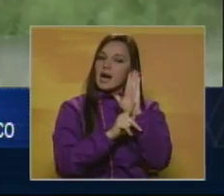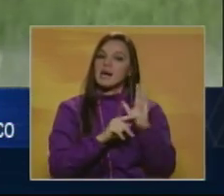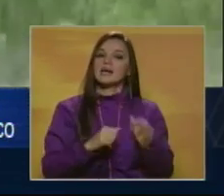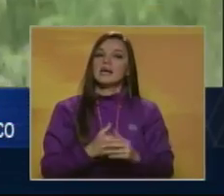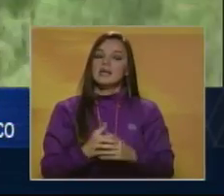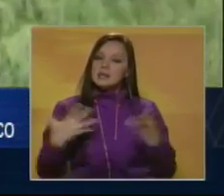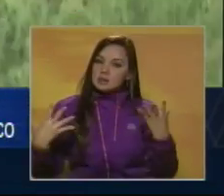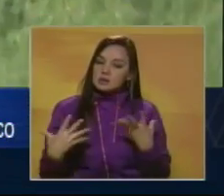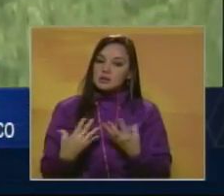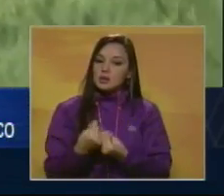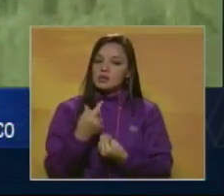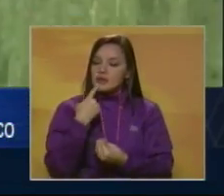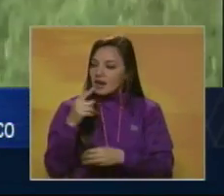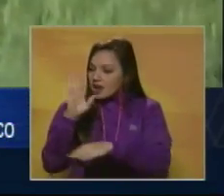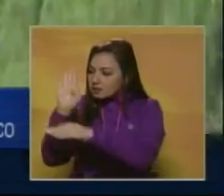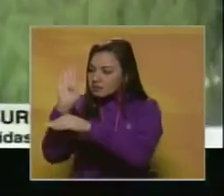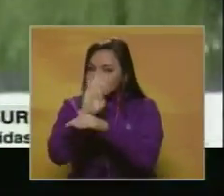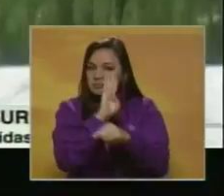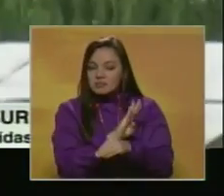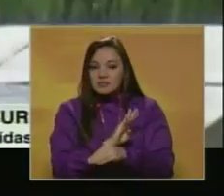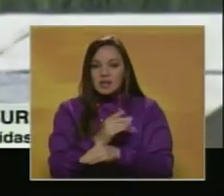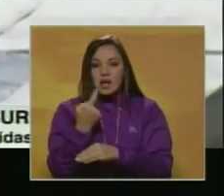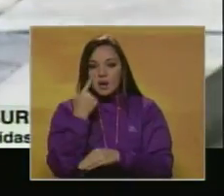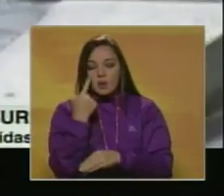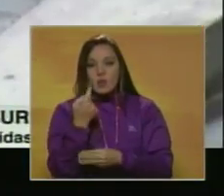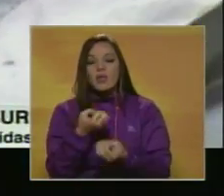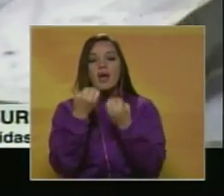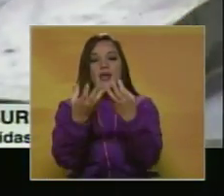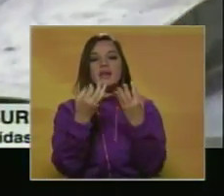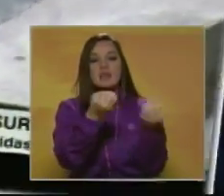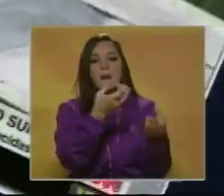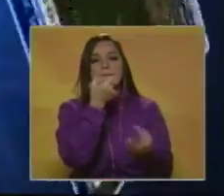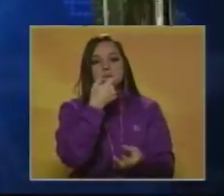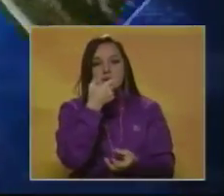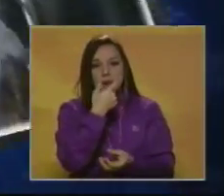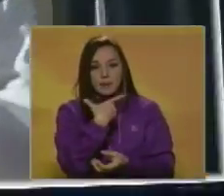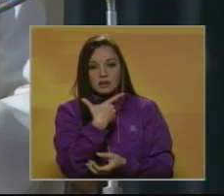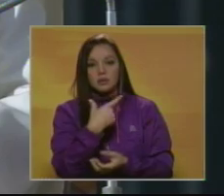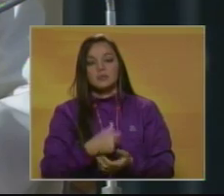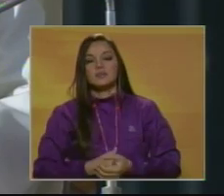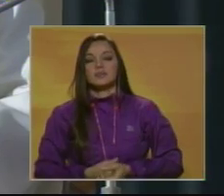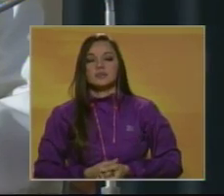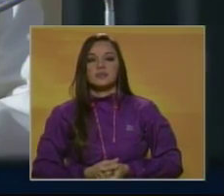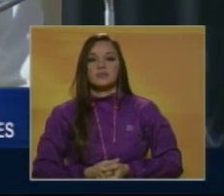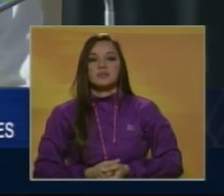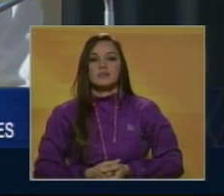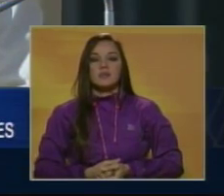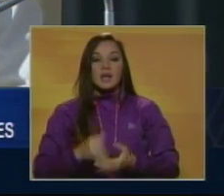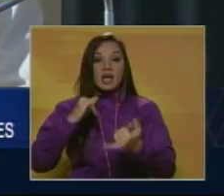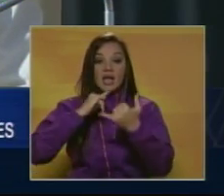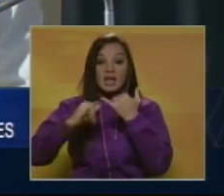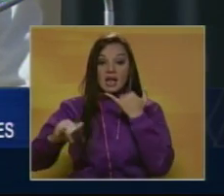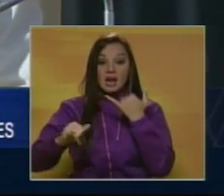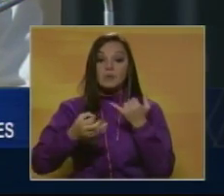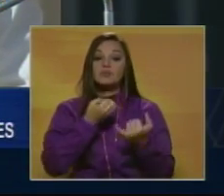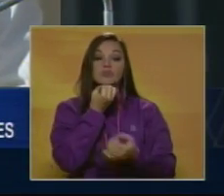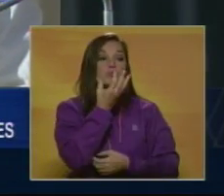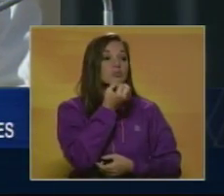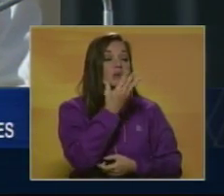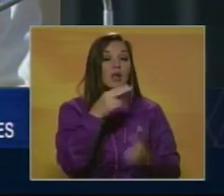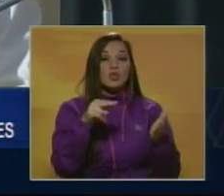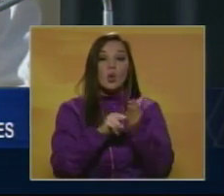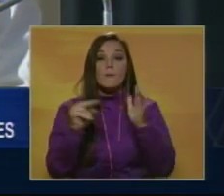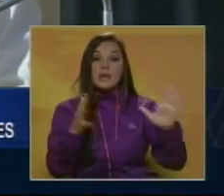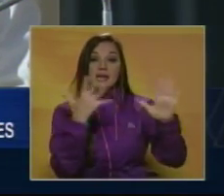entre la atención en albergues y la distribución de medicamentos. En la última audiencia general de